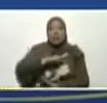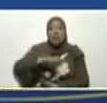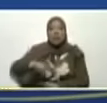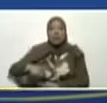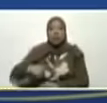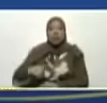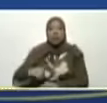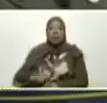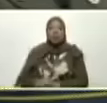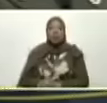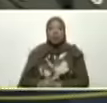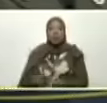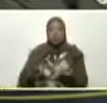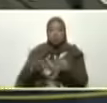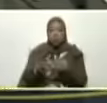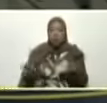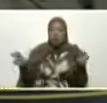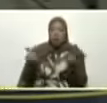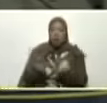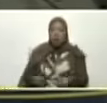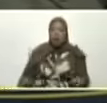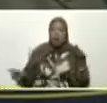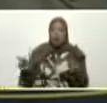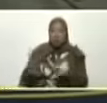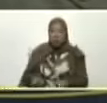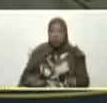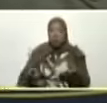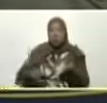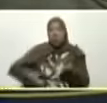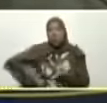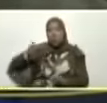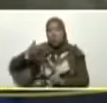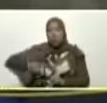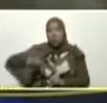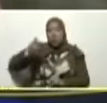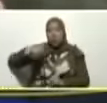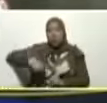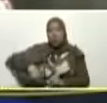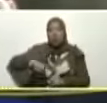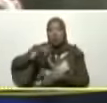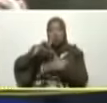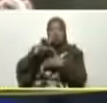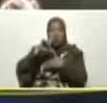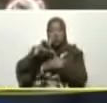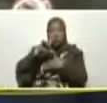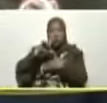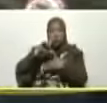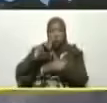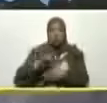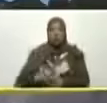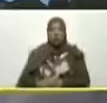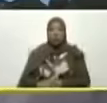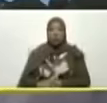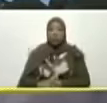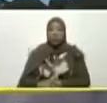en uno de los cuerpos de investigación más poderosos de este continente.